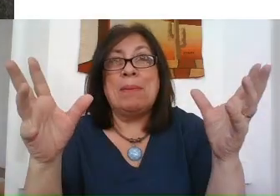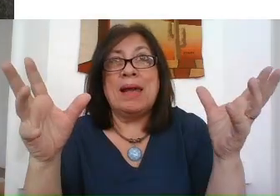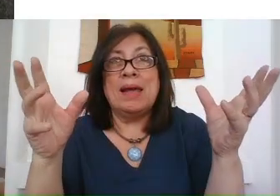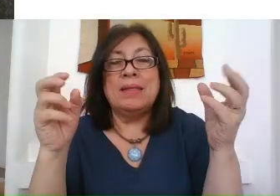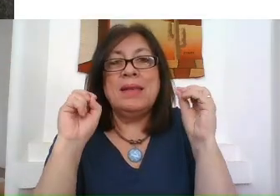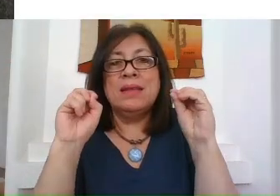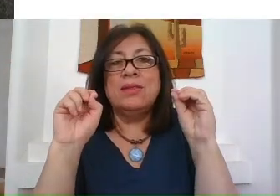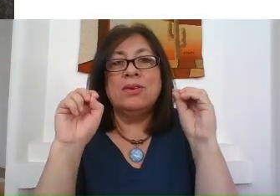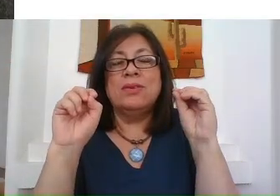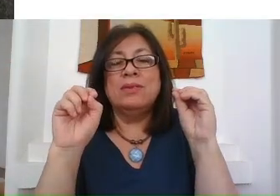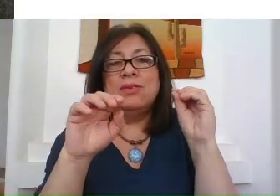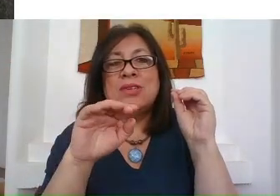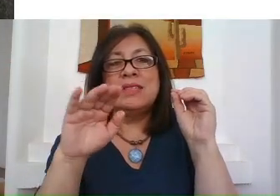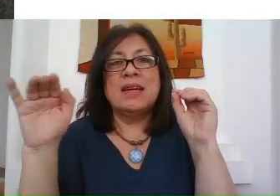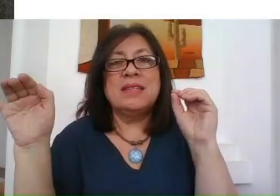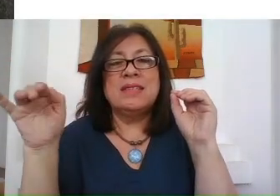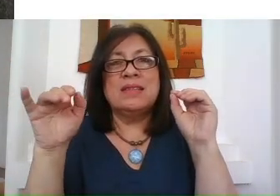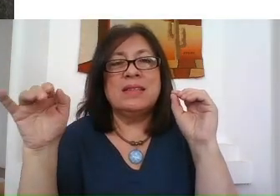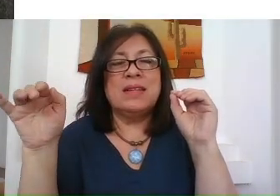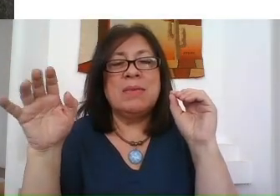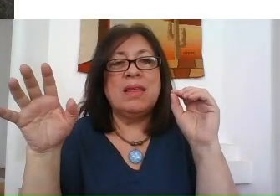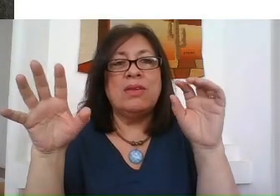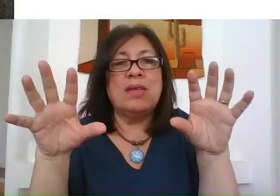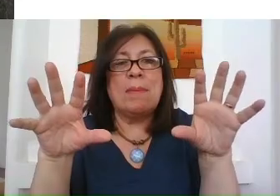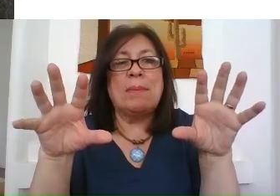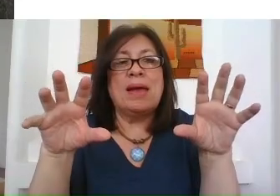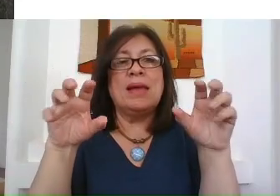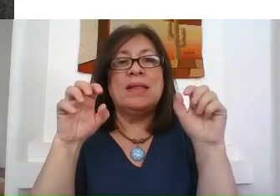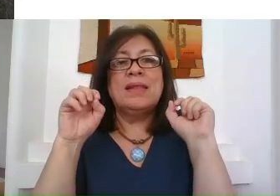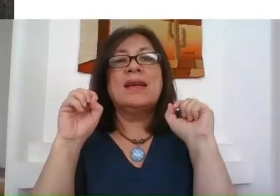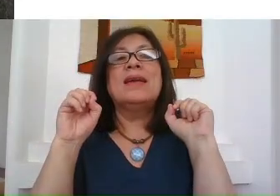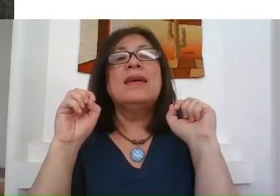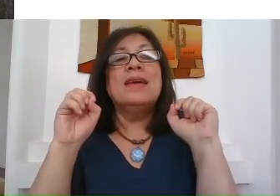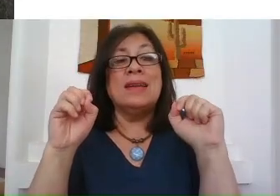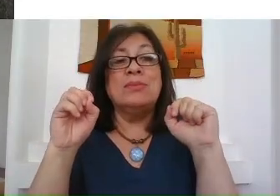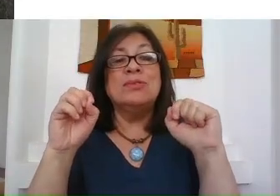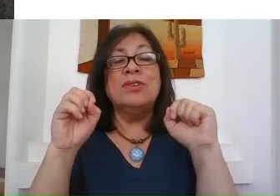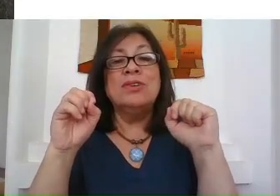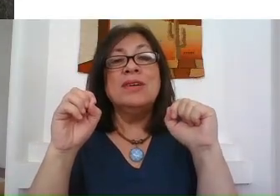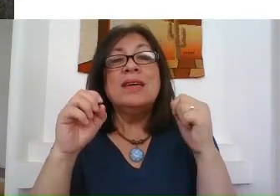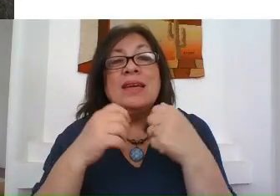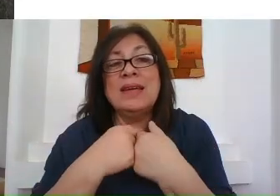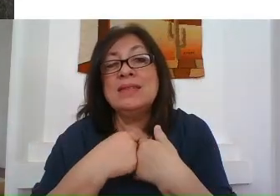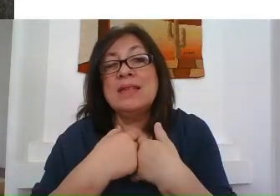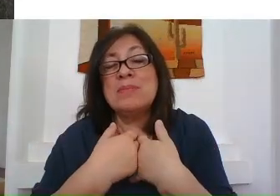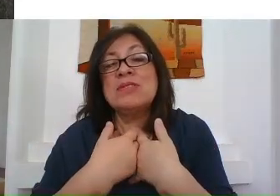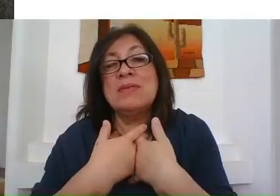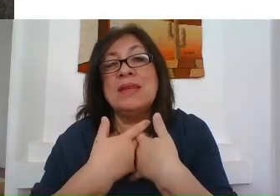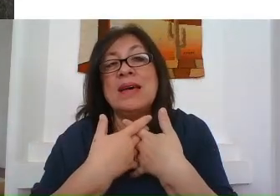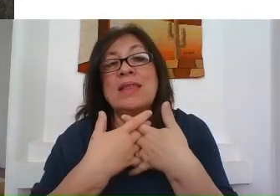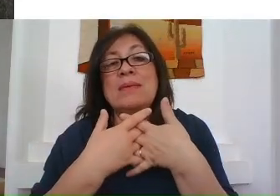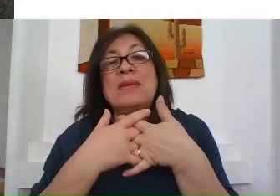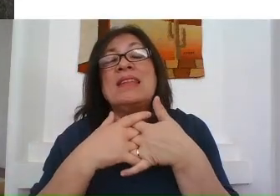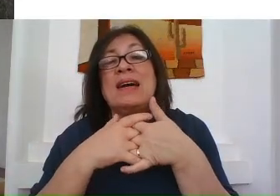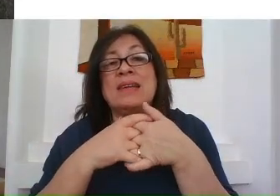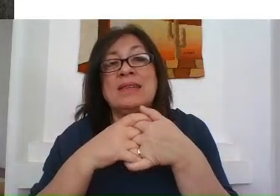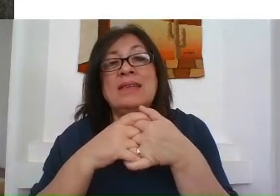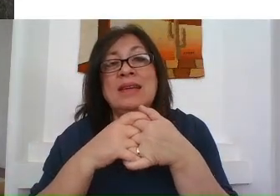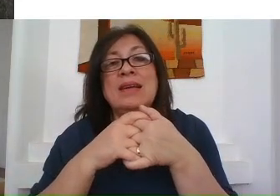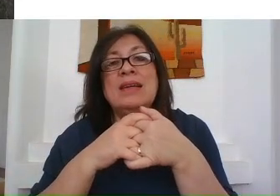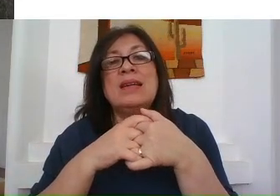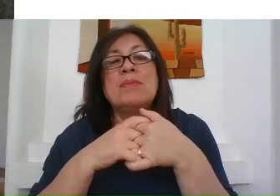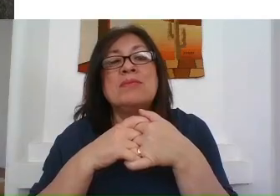está aprendiendo, con esa H entre medio de aprender el mundo, es la posibilidad de